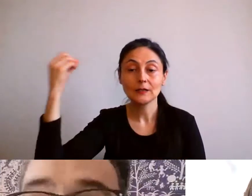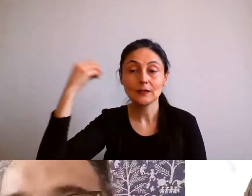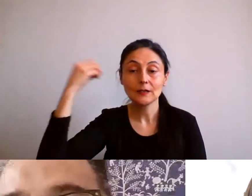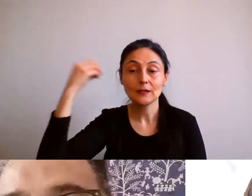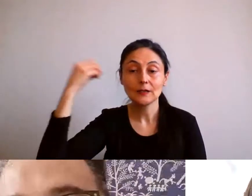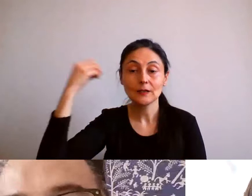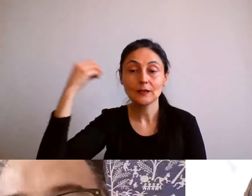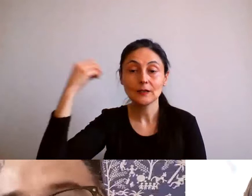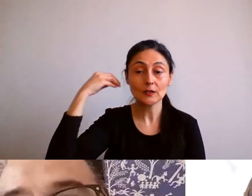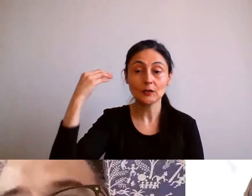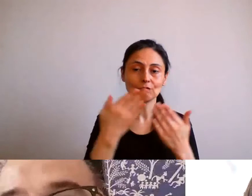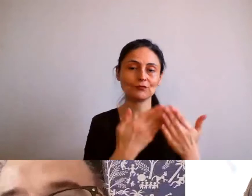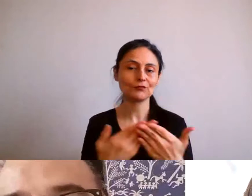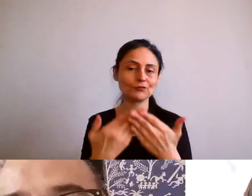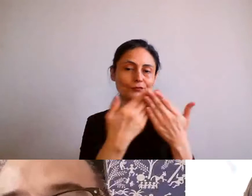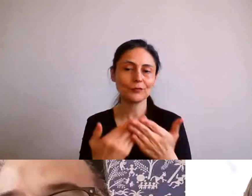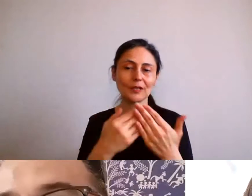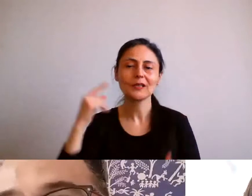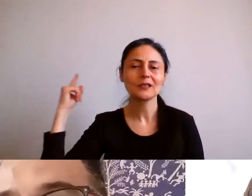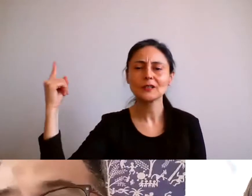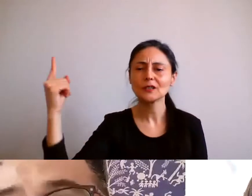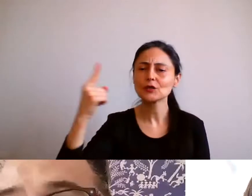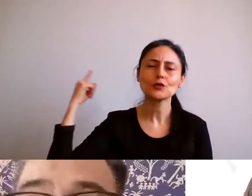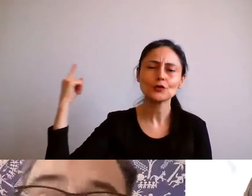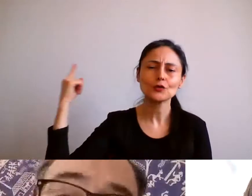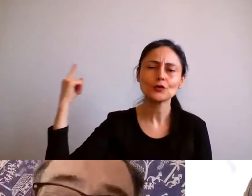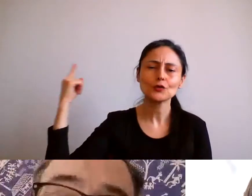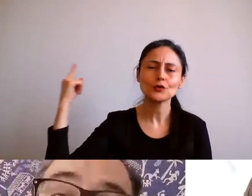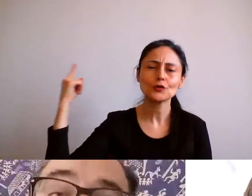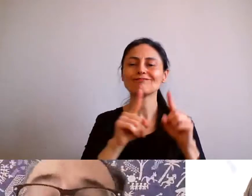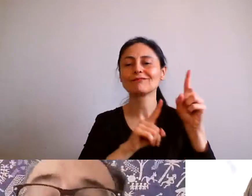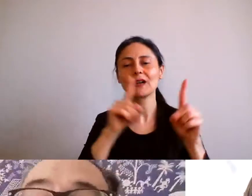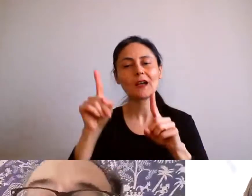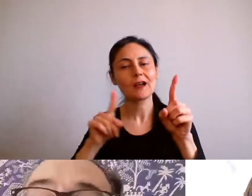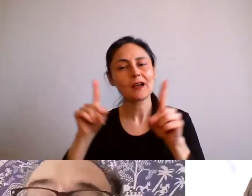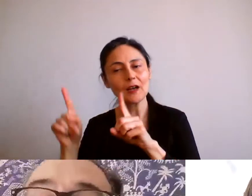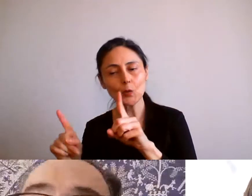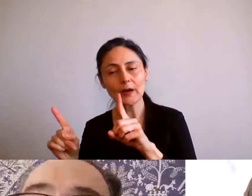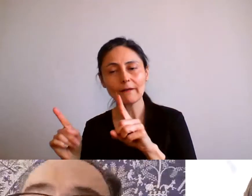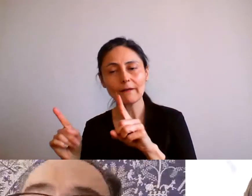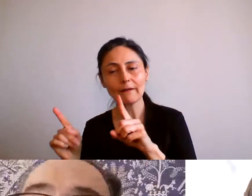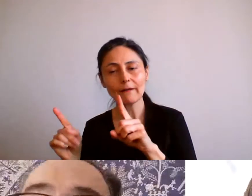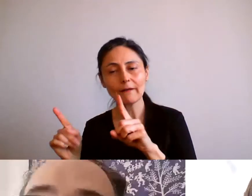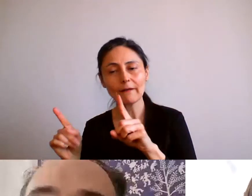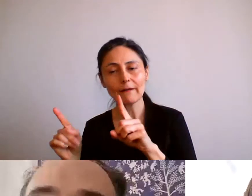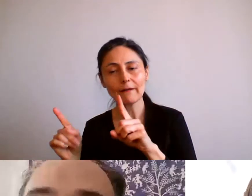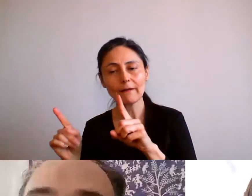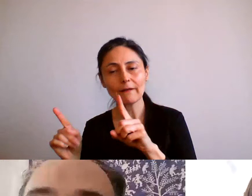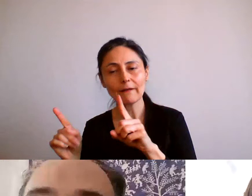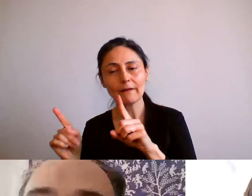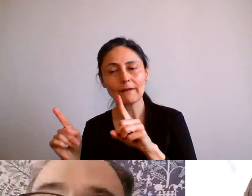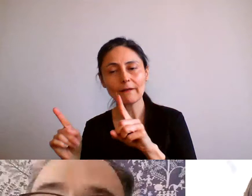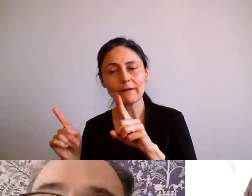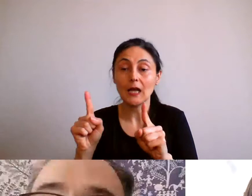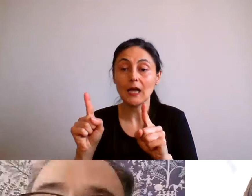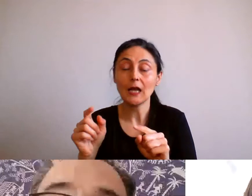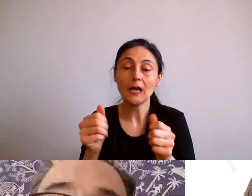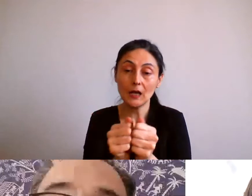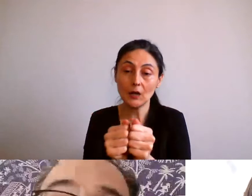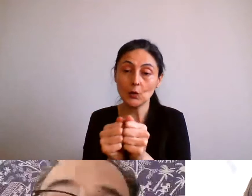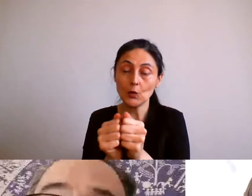en trabajo con otros compañeros, pero tenemos pocas instancias para trabajar y compartir con gentes de